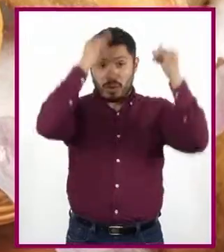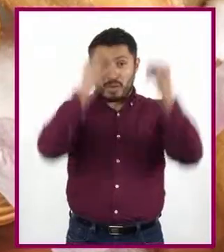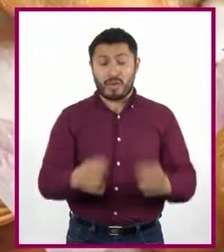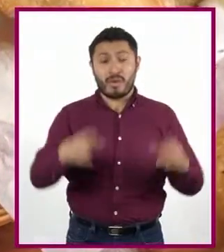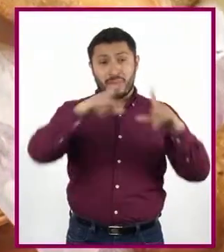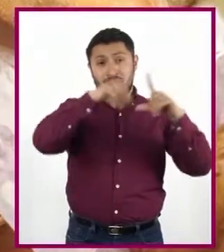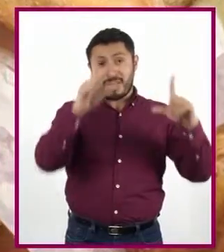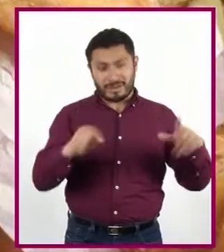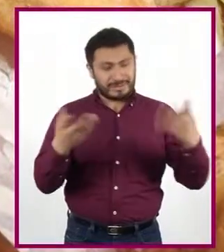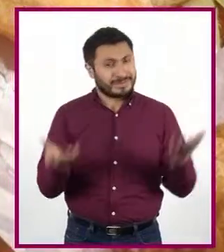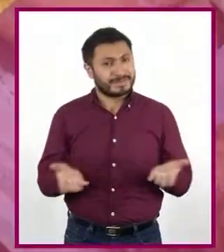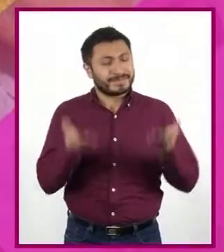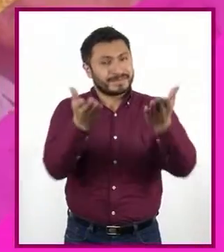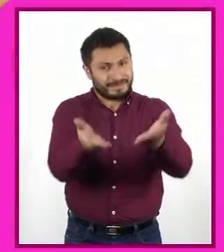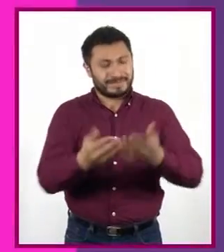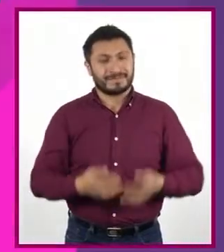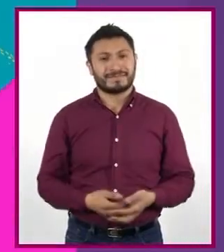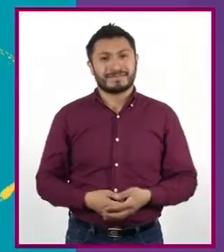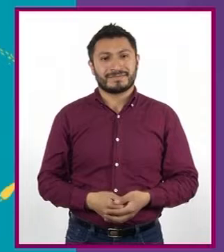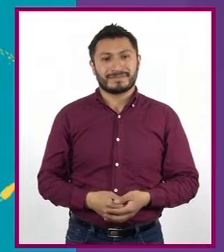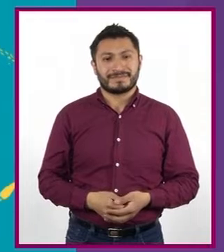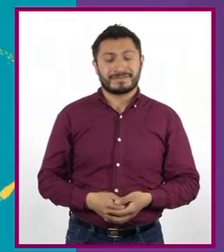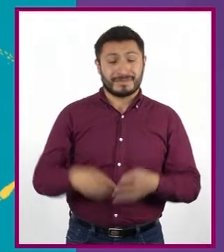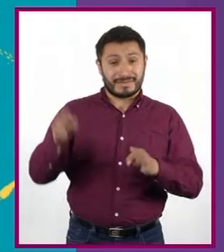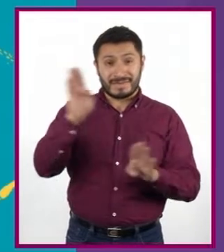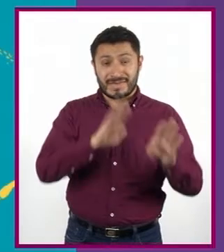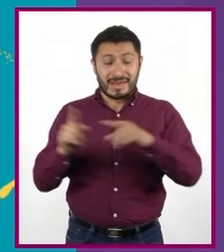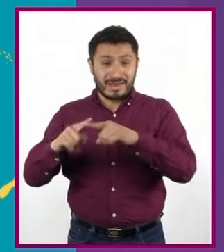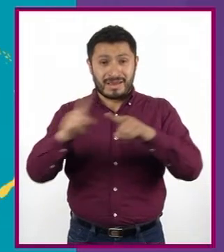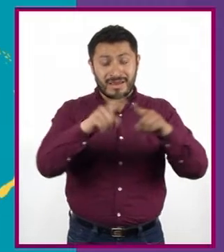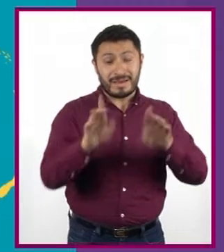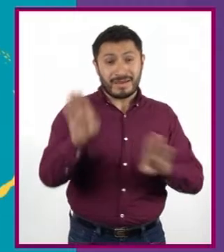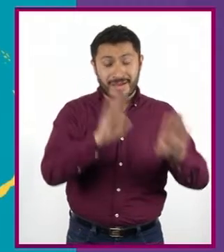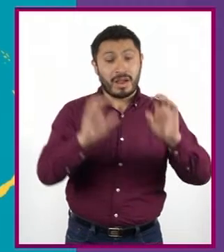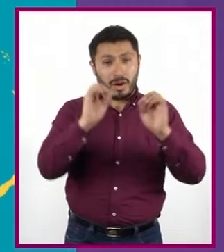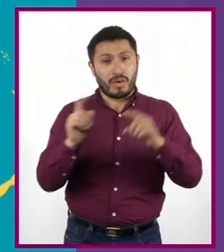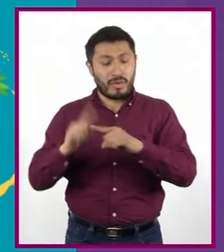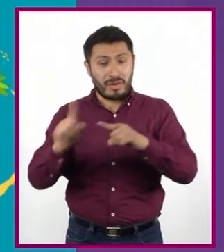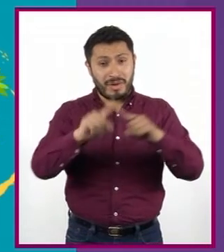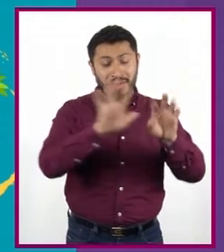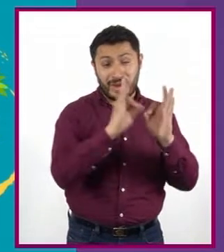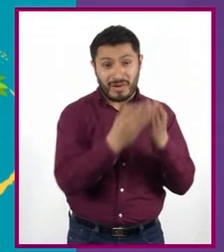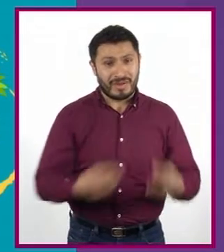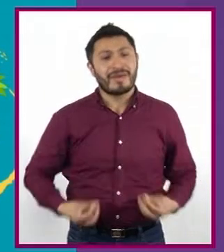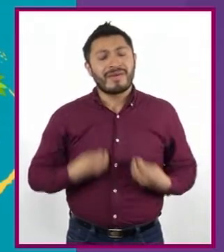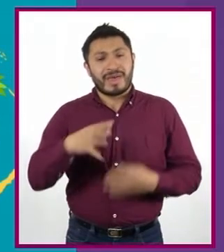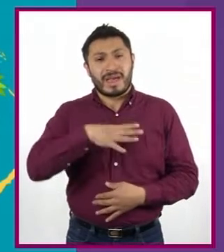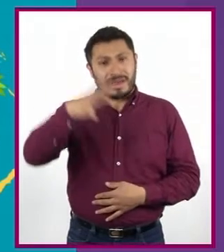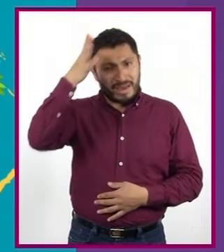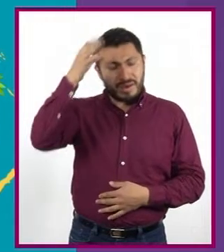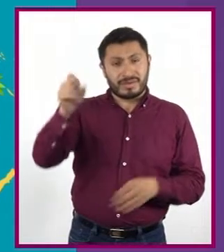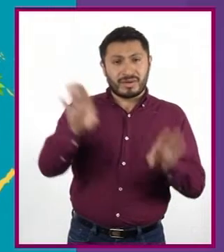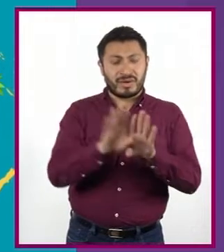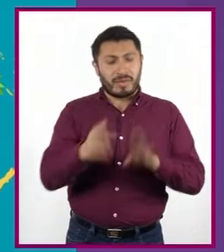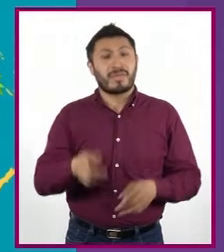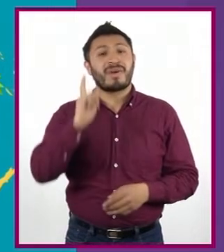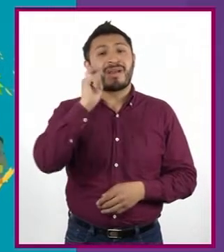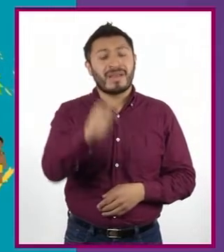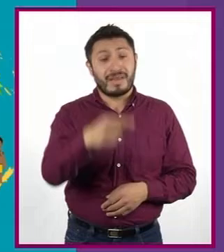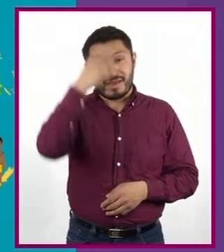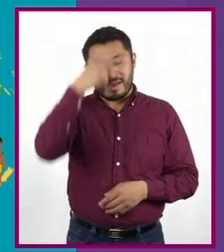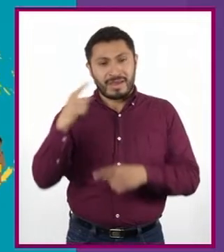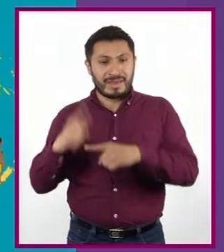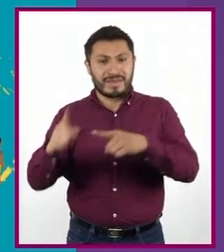nacional? ¡Acompáñame! La diversidad biológica o biodiversidad es un concepto que hace referencia a la variedad